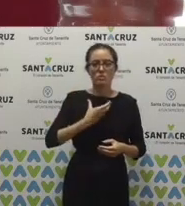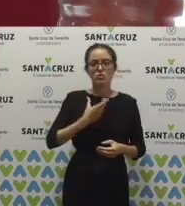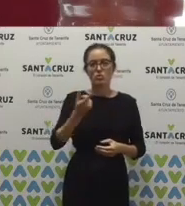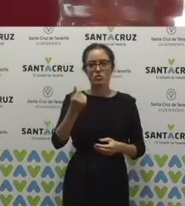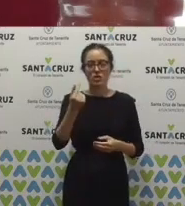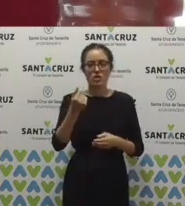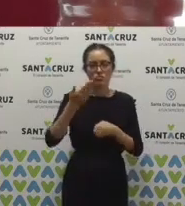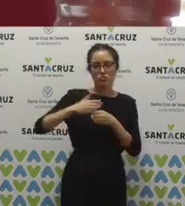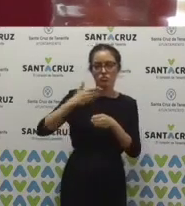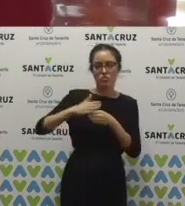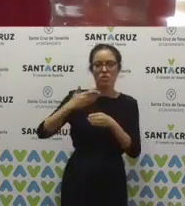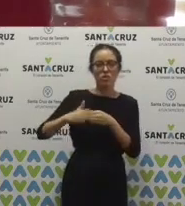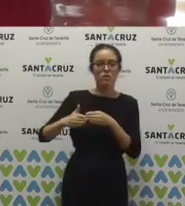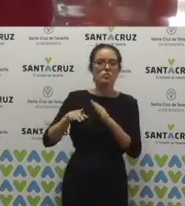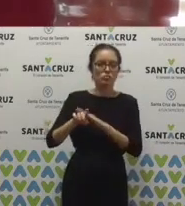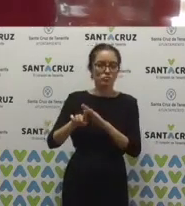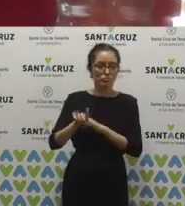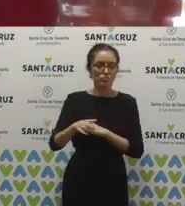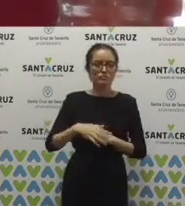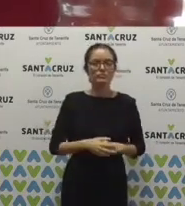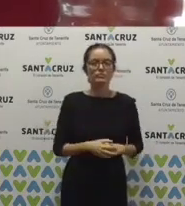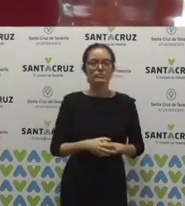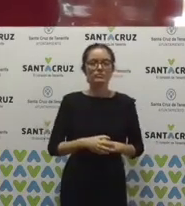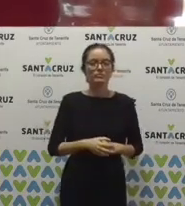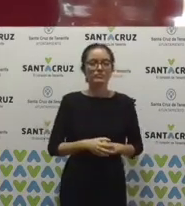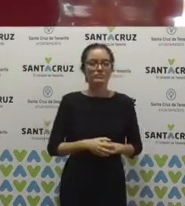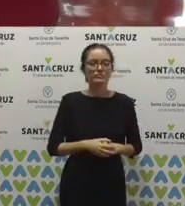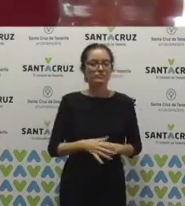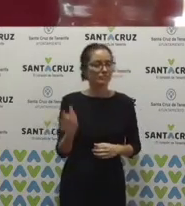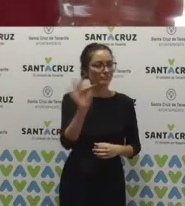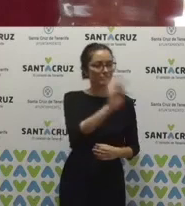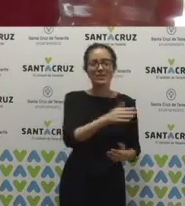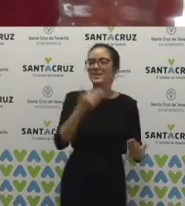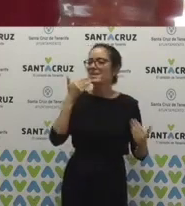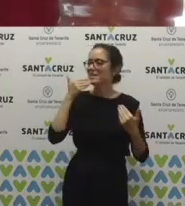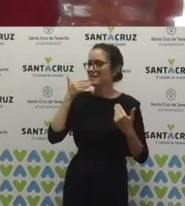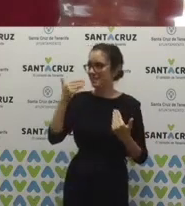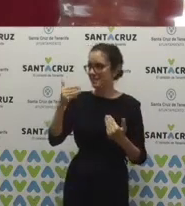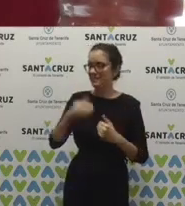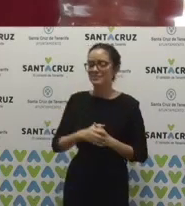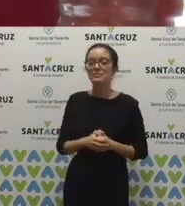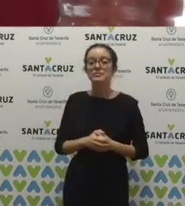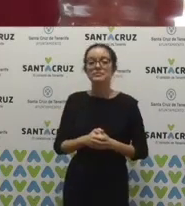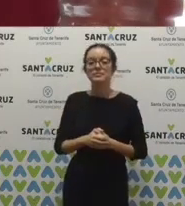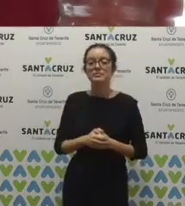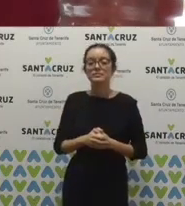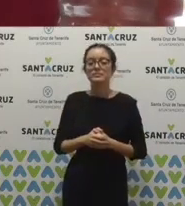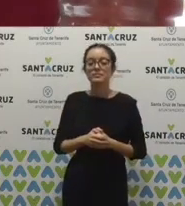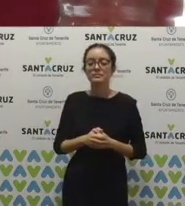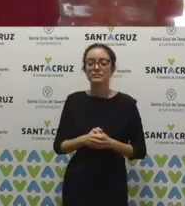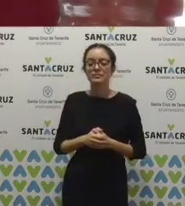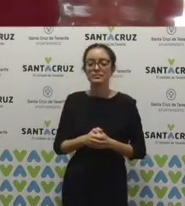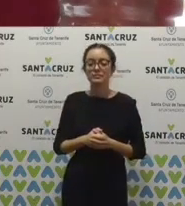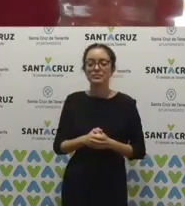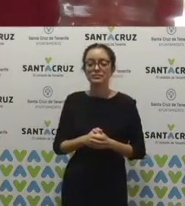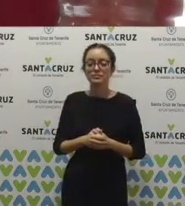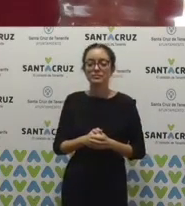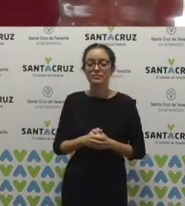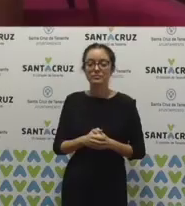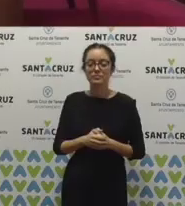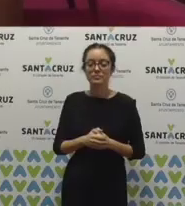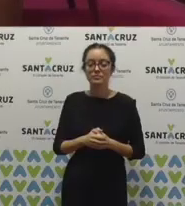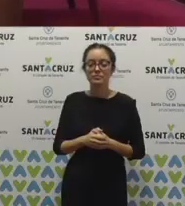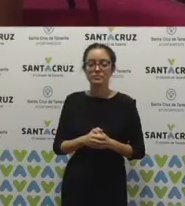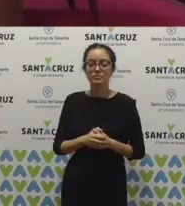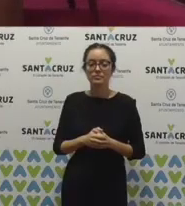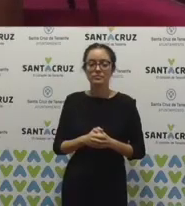guillermo gracias alcaldesa que dice que con esta emoción tengo inquietud por saber cómo se